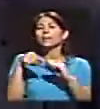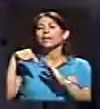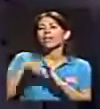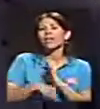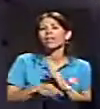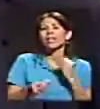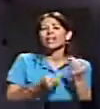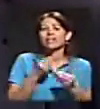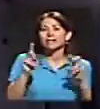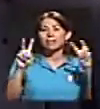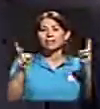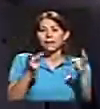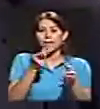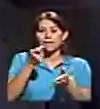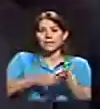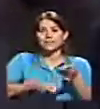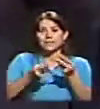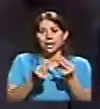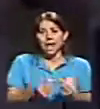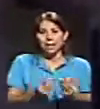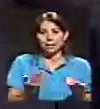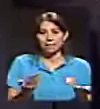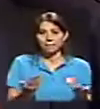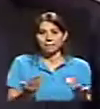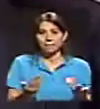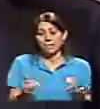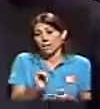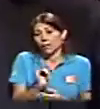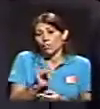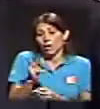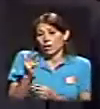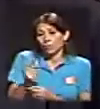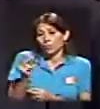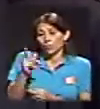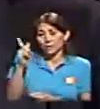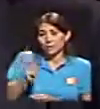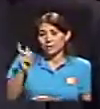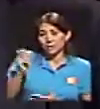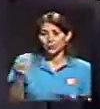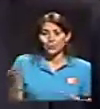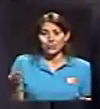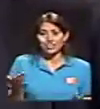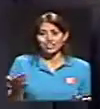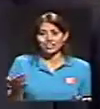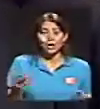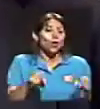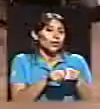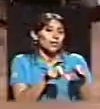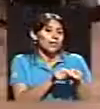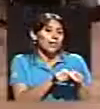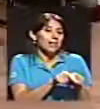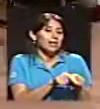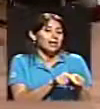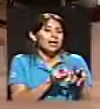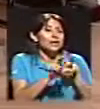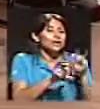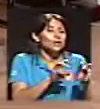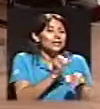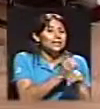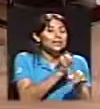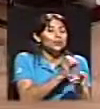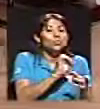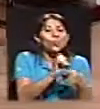tema fiscal, ¿verdad? Igual que los fondos de pensiones, las inversiones del instituto y otras compañías aseguradoras